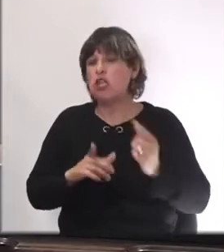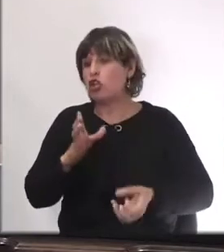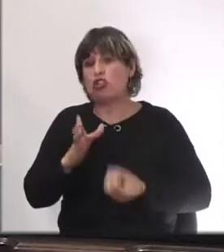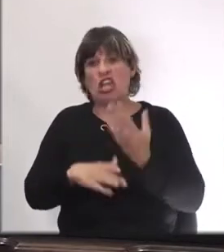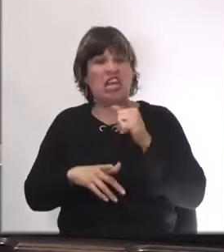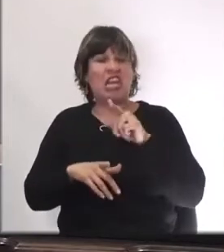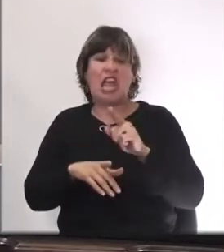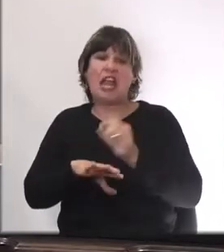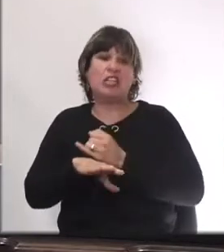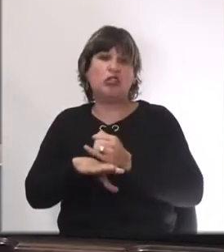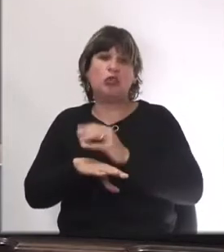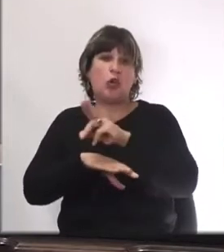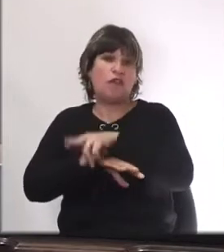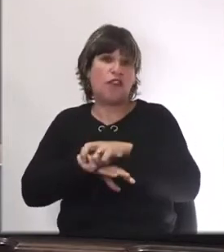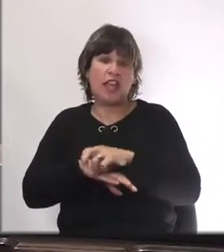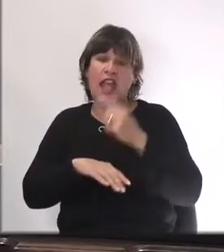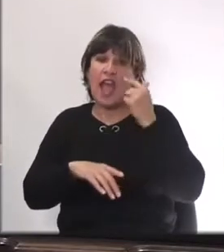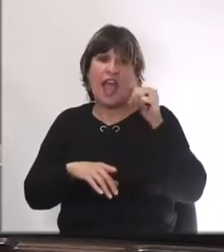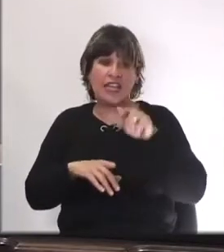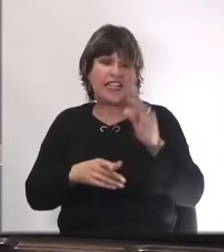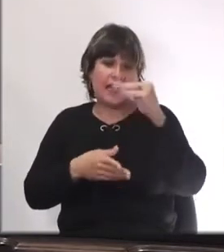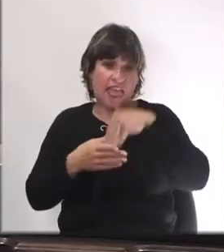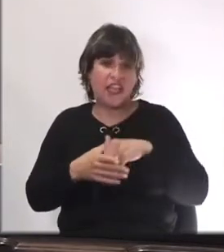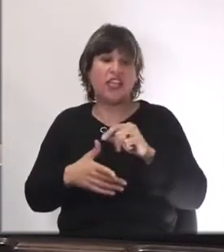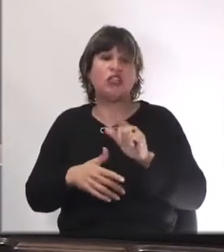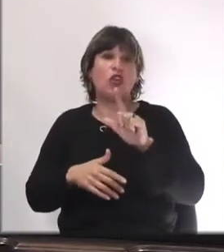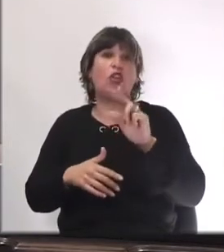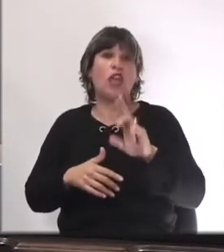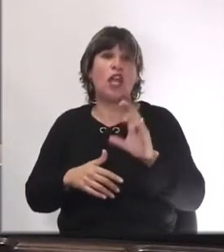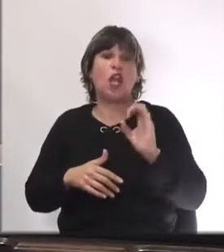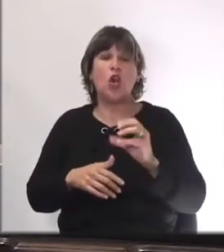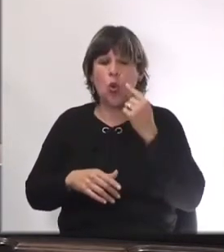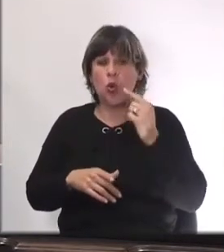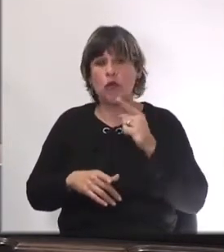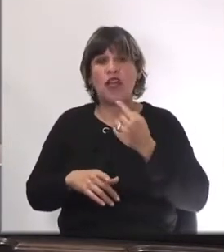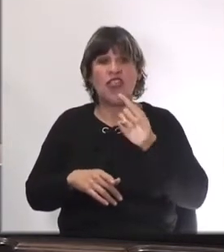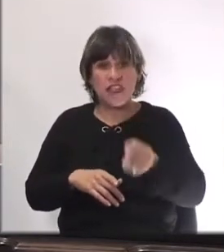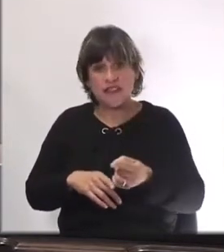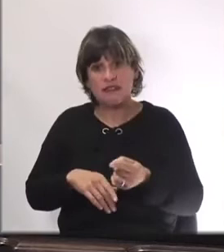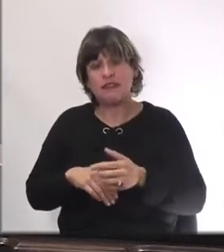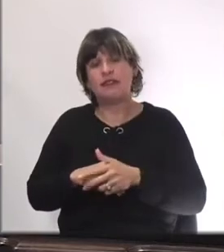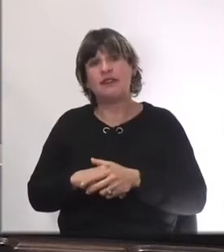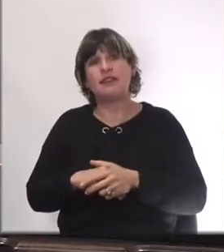fiscal definida en la ley de urgente consideración. O sea, en la ley de urgente consideración